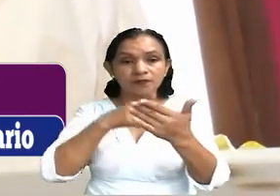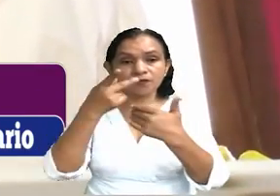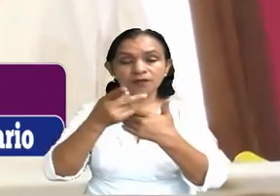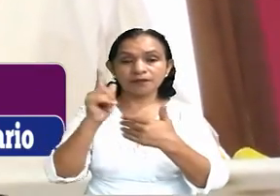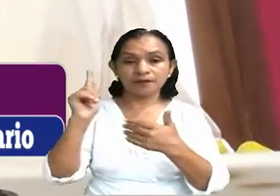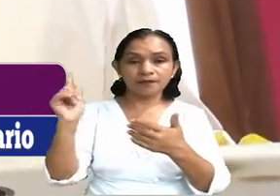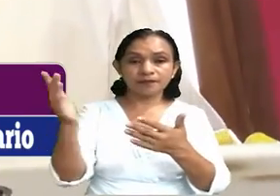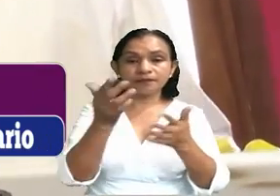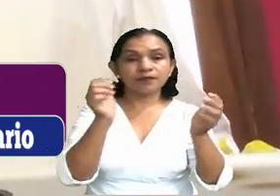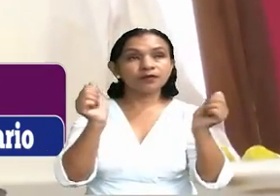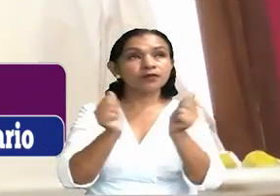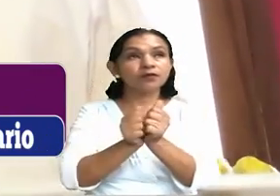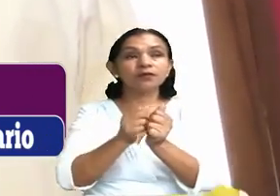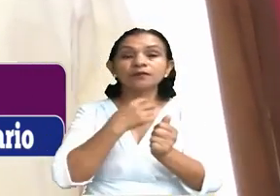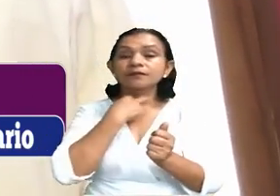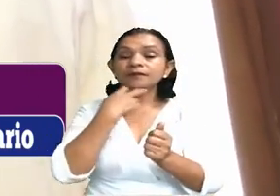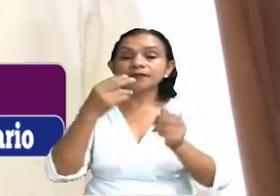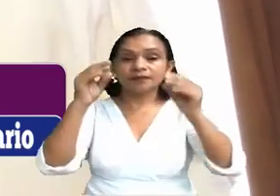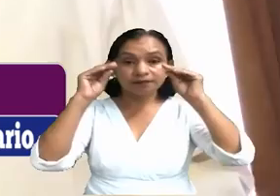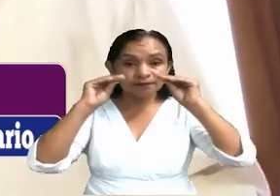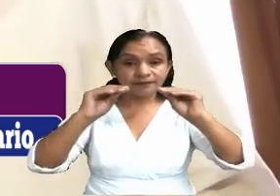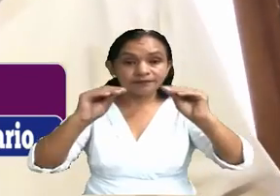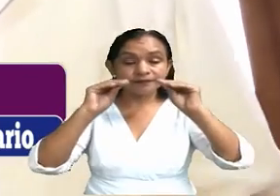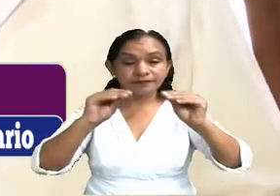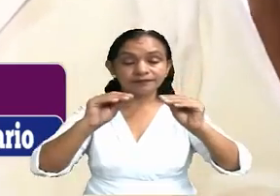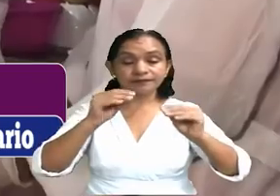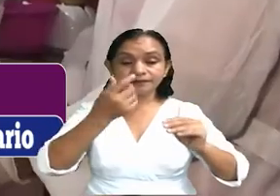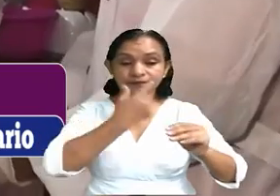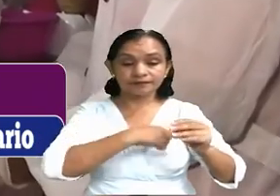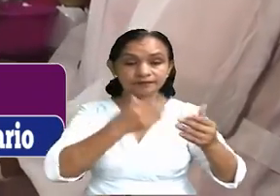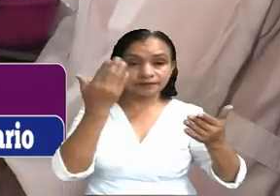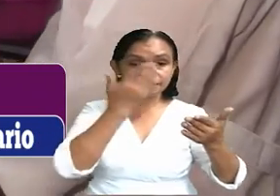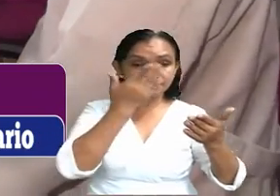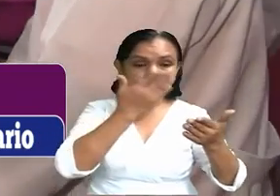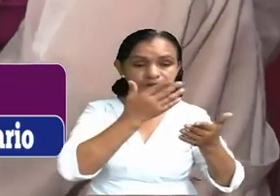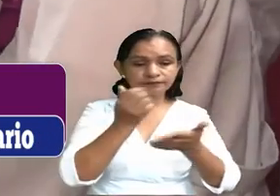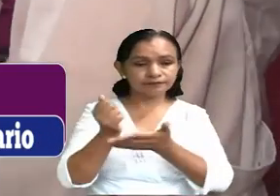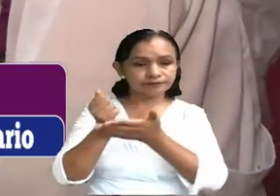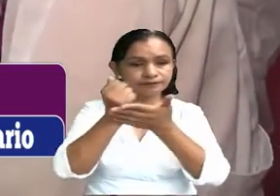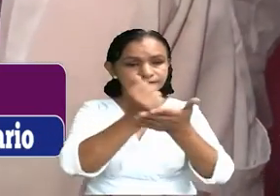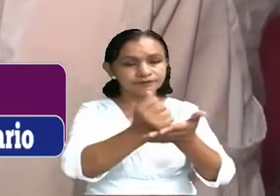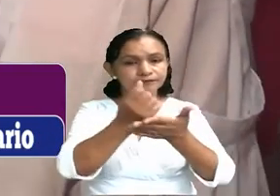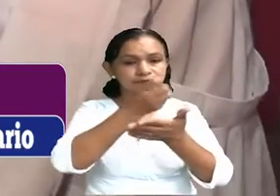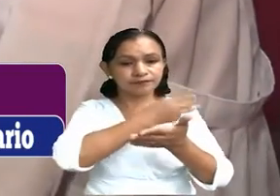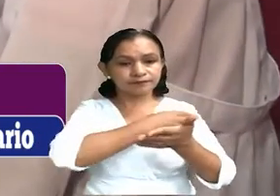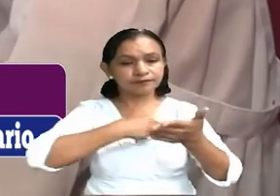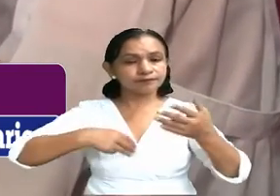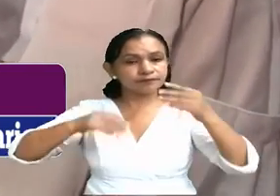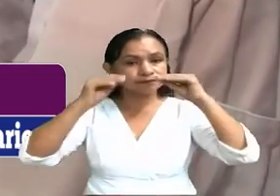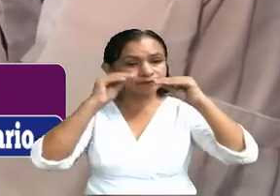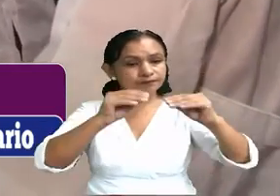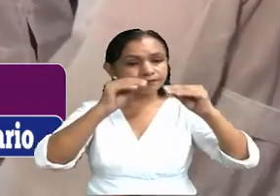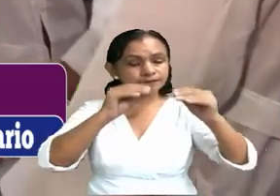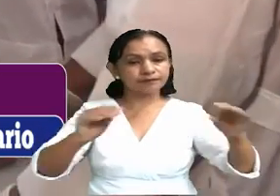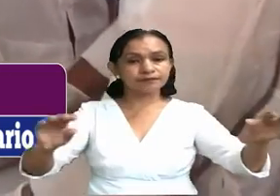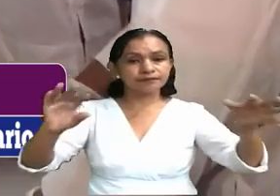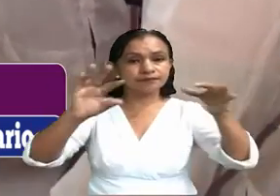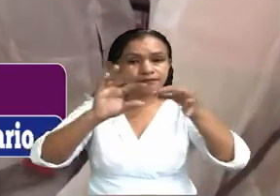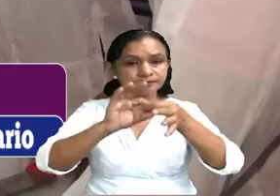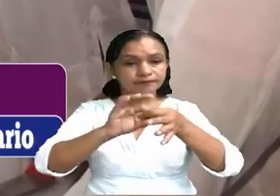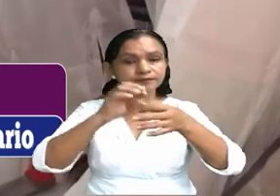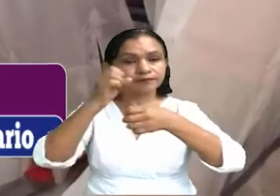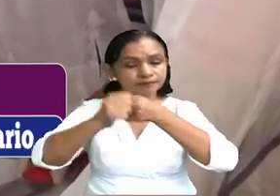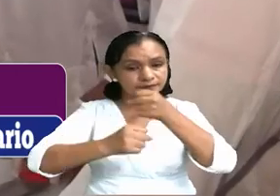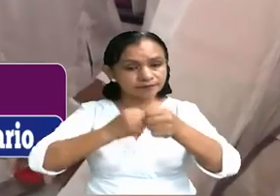en este tema de la educación de la población en edad escolar ha venido compartiéndose con el Ministerio de Educación y año